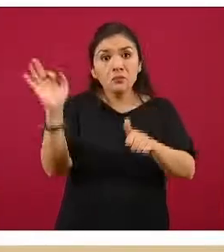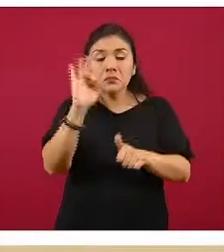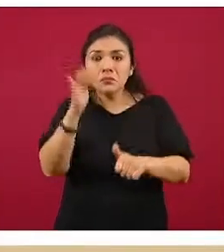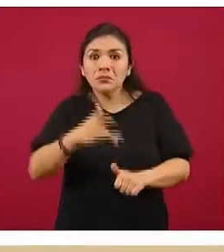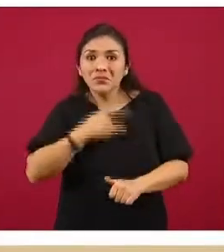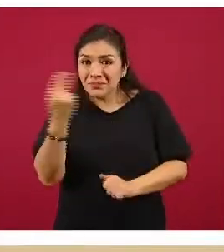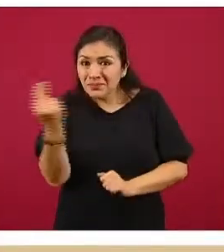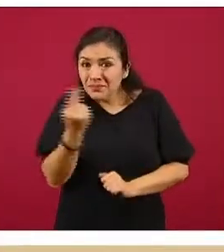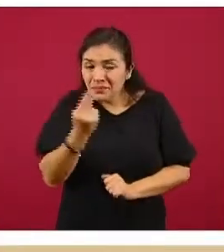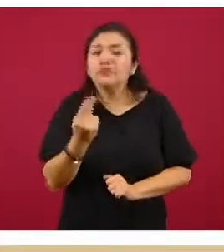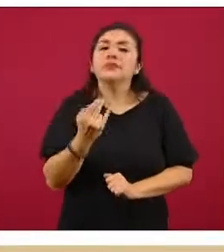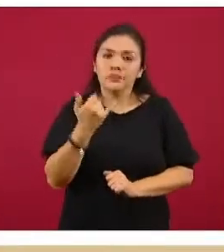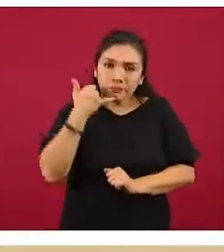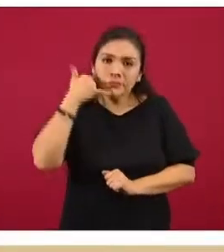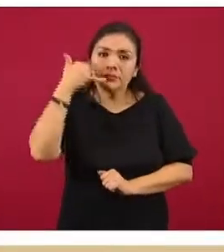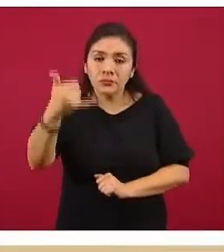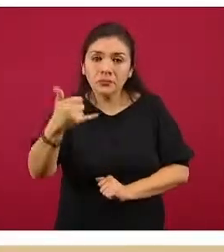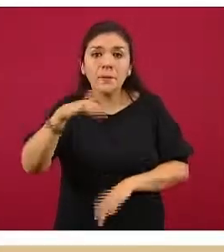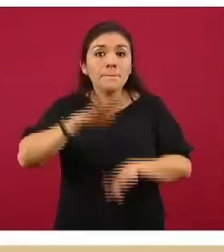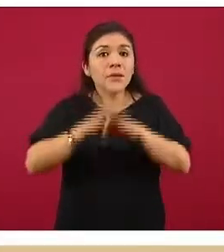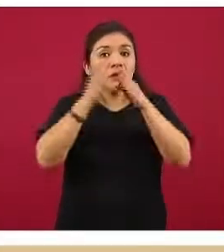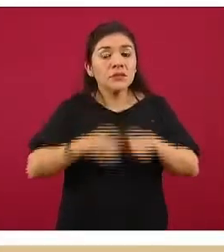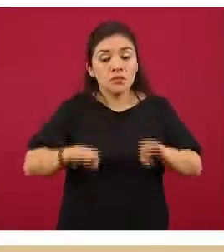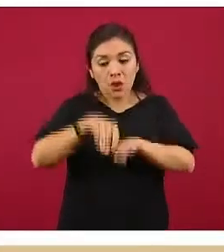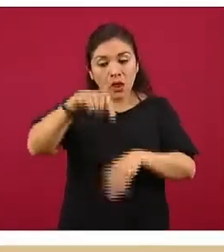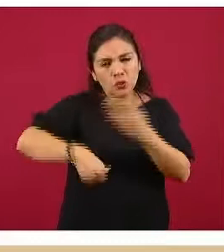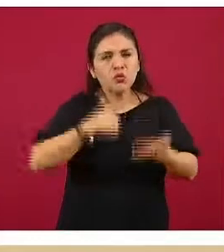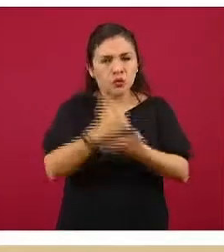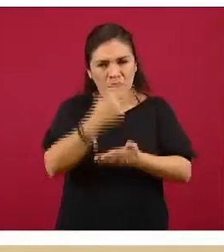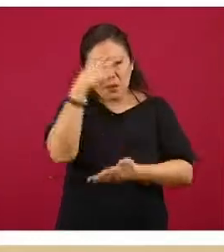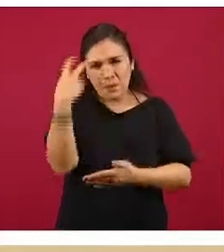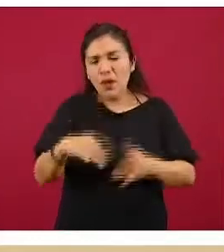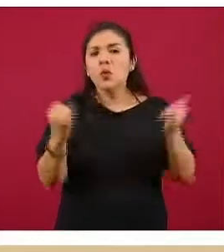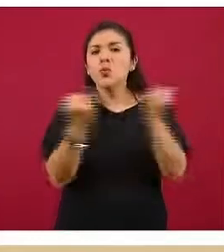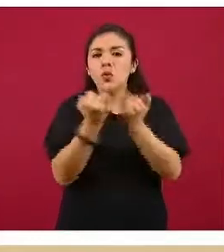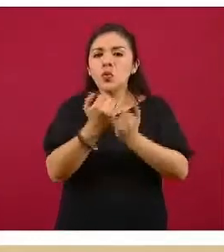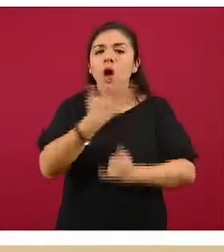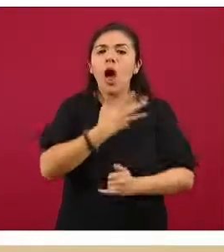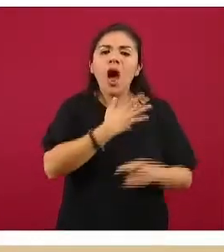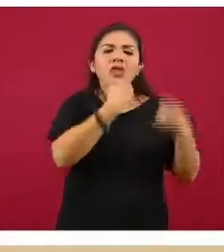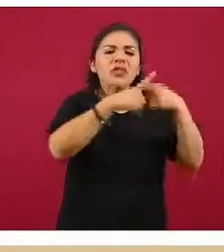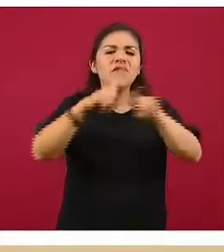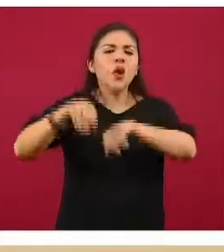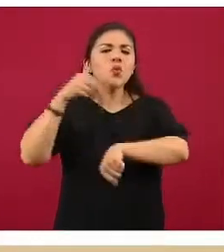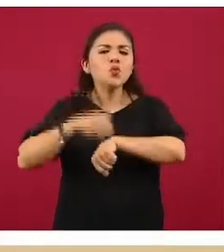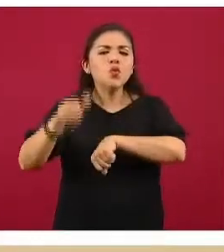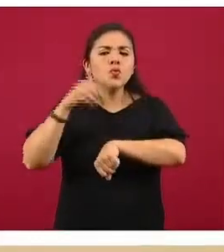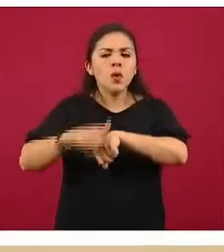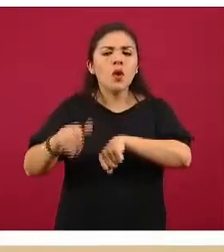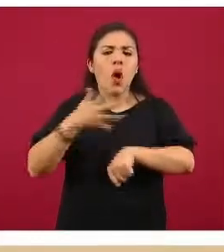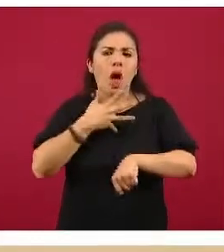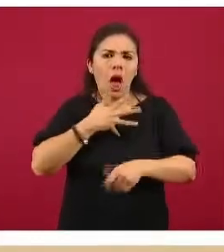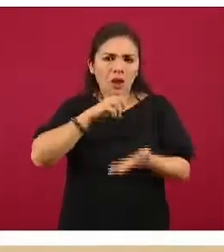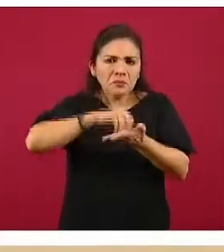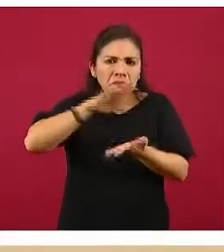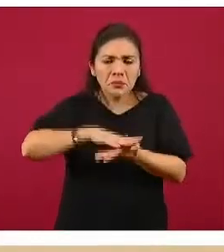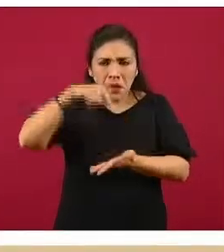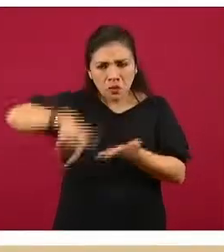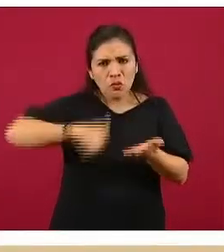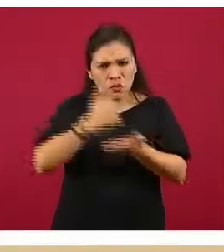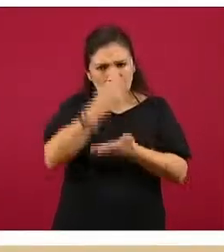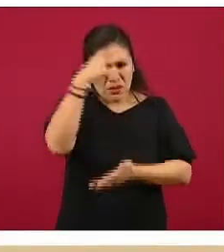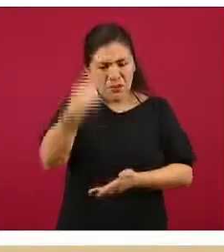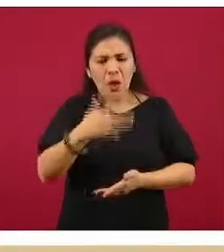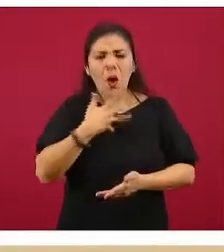de requerirlo. En la parte de la Ciudad de México también pues se tienen diferentes números telefónicos asignados. En la Ciudad de